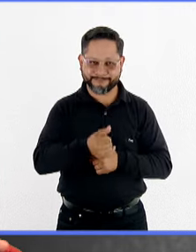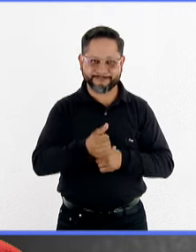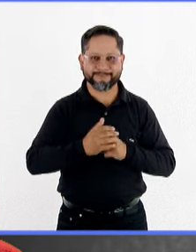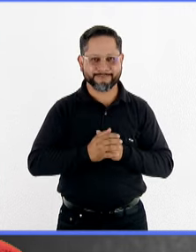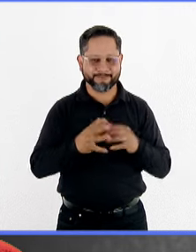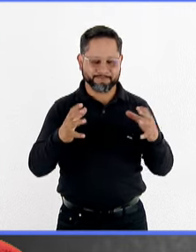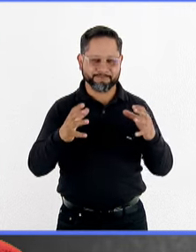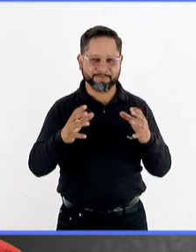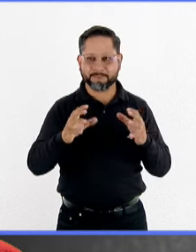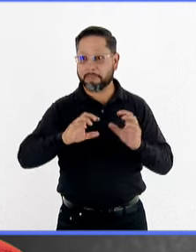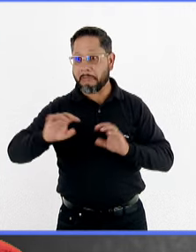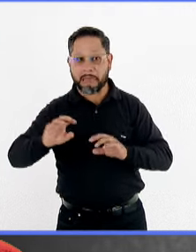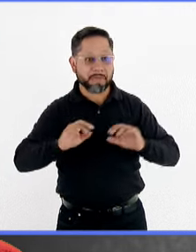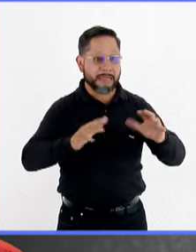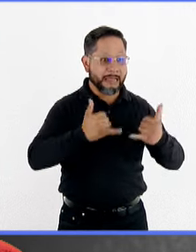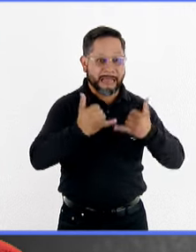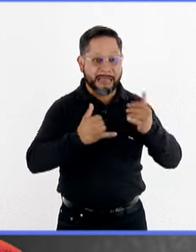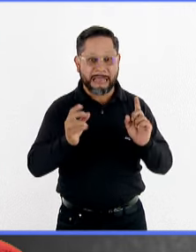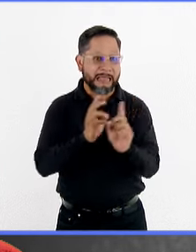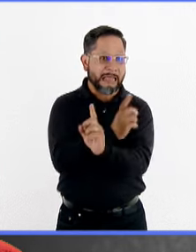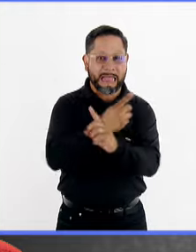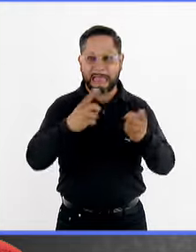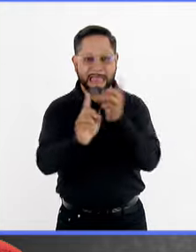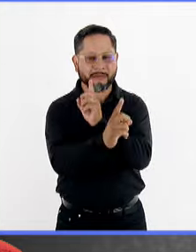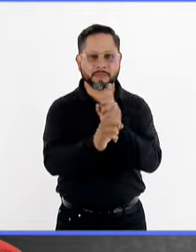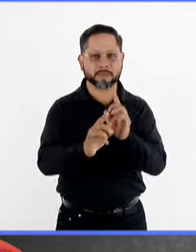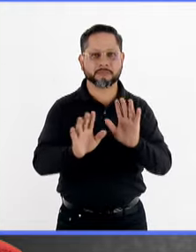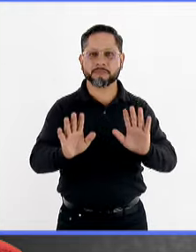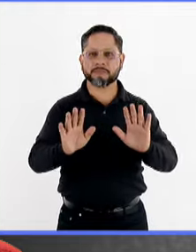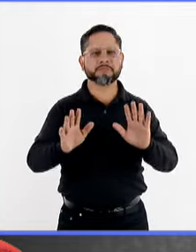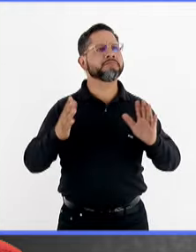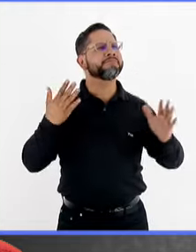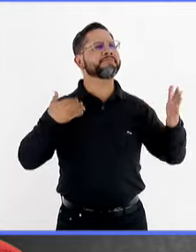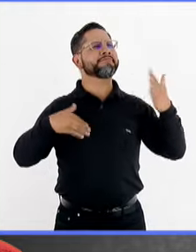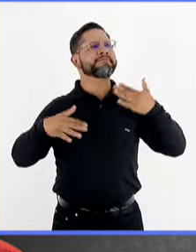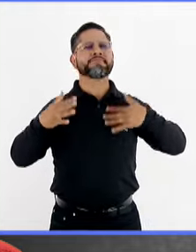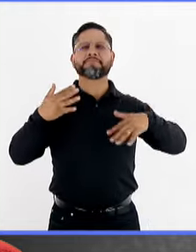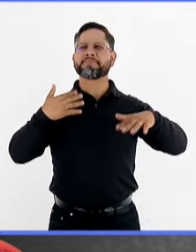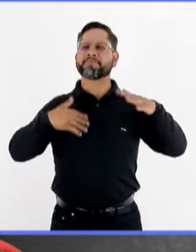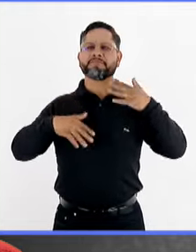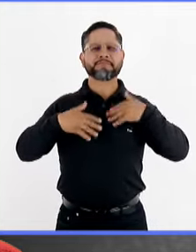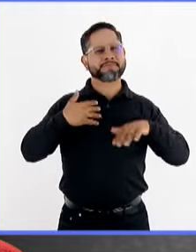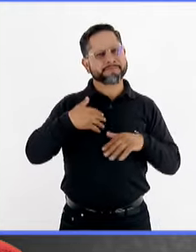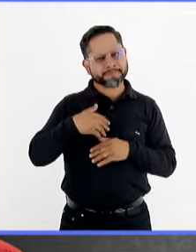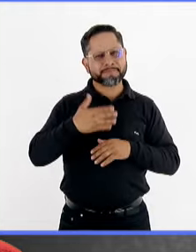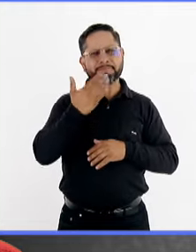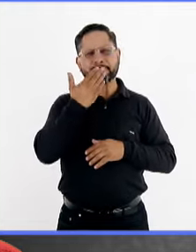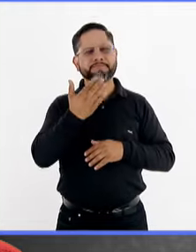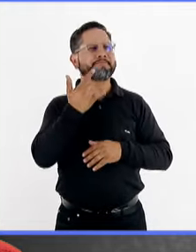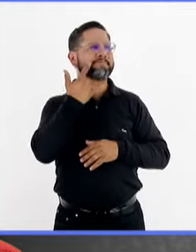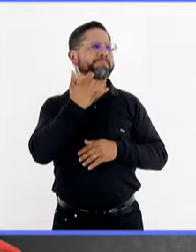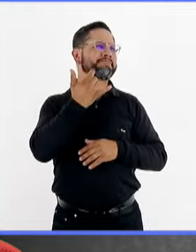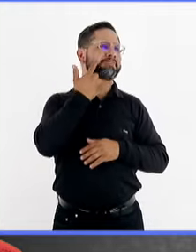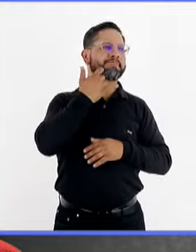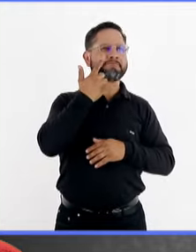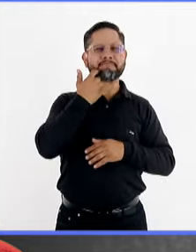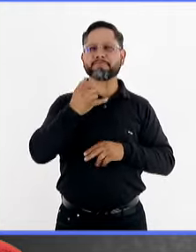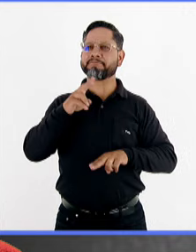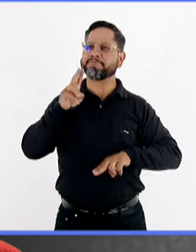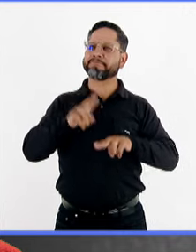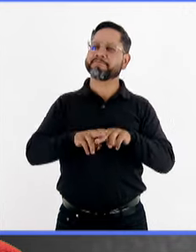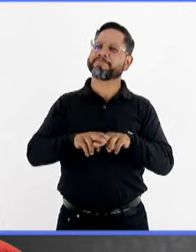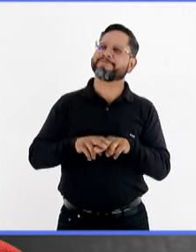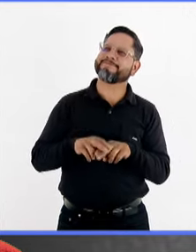con pelotas. Claro. Es un espacio para divertirse, para conocer sobre plantas, para disfrutar, para